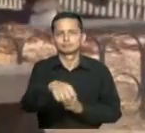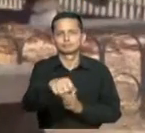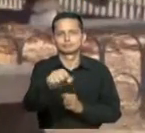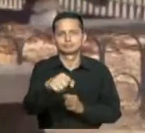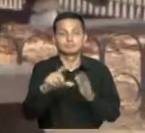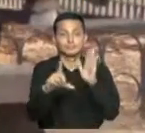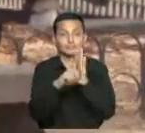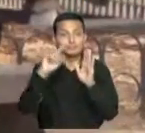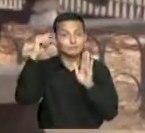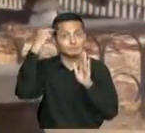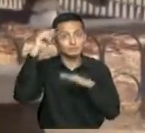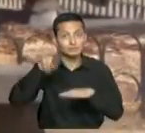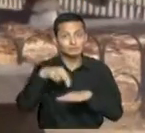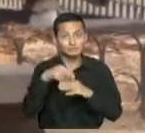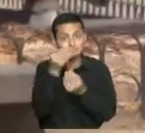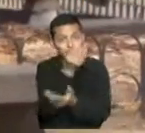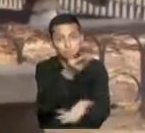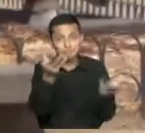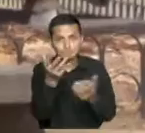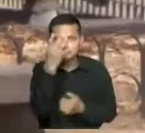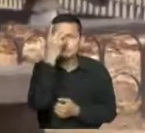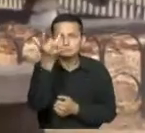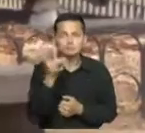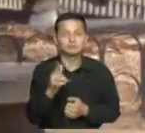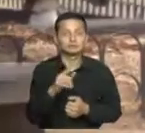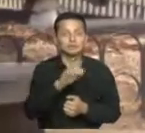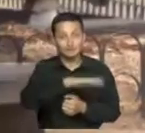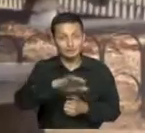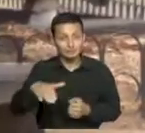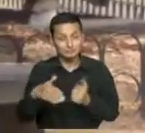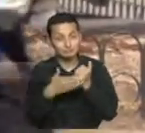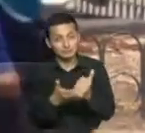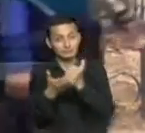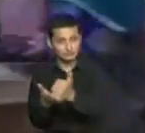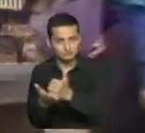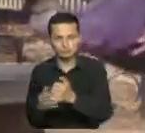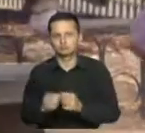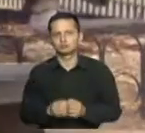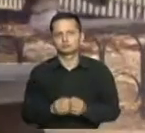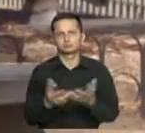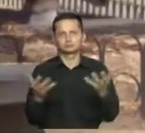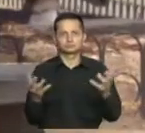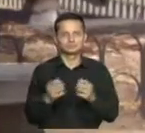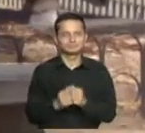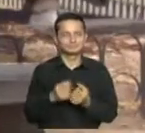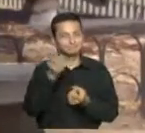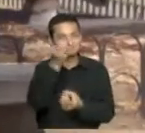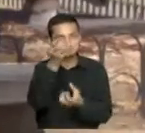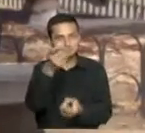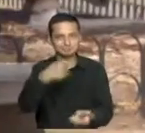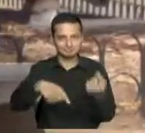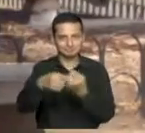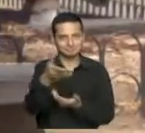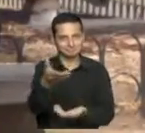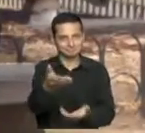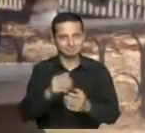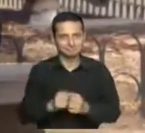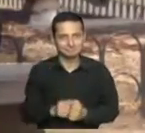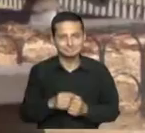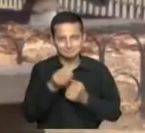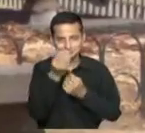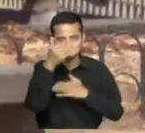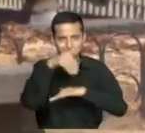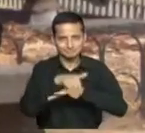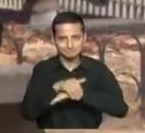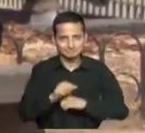política del Gobierno Nacional de reconocer a los estudiantes está dando frutos. Con esta información regresamos a estudios. Buenas